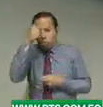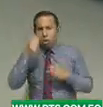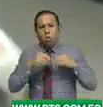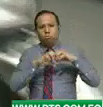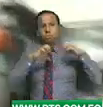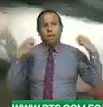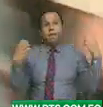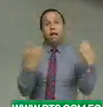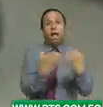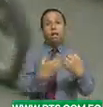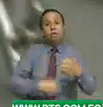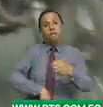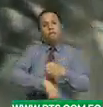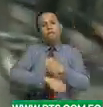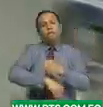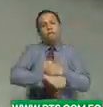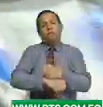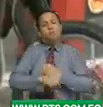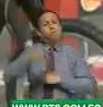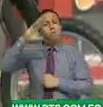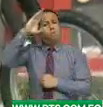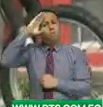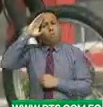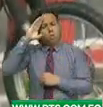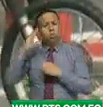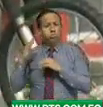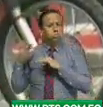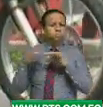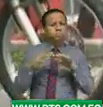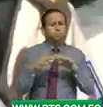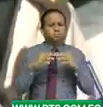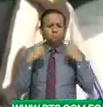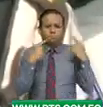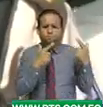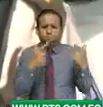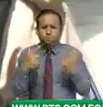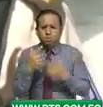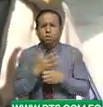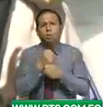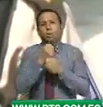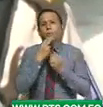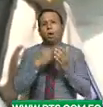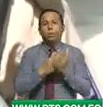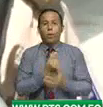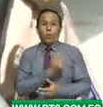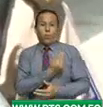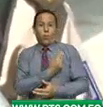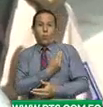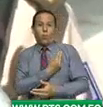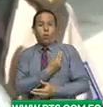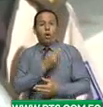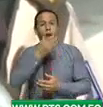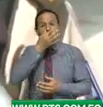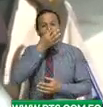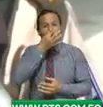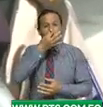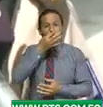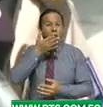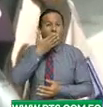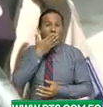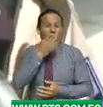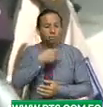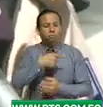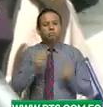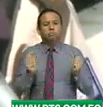todo el contingente para mantener la seguridad de los asistentes. Liga Universitaria de Quito con Aucas estaremos también desplegados en ese evento